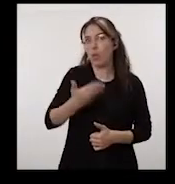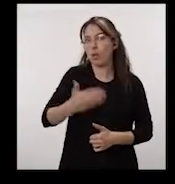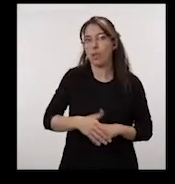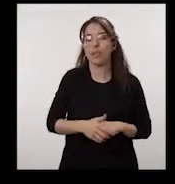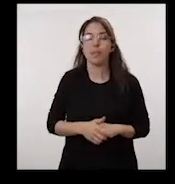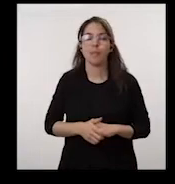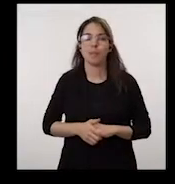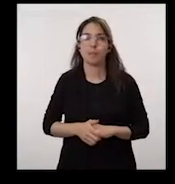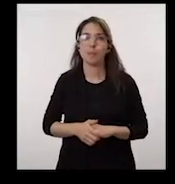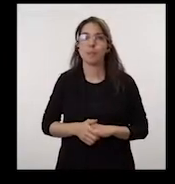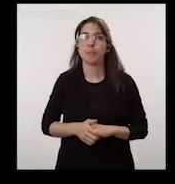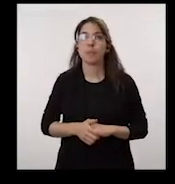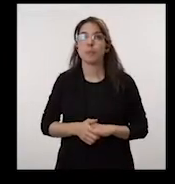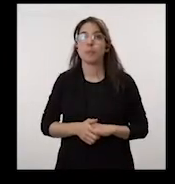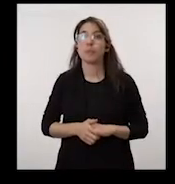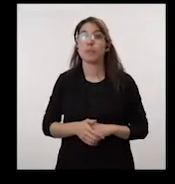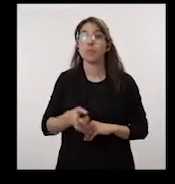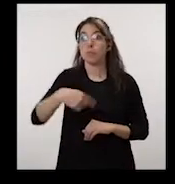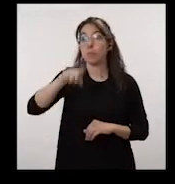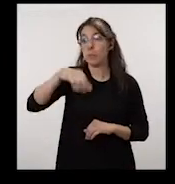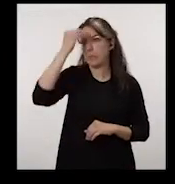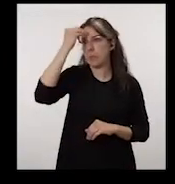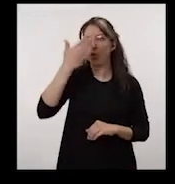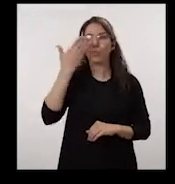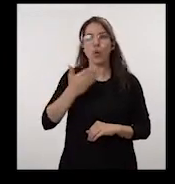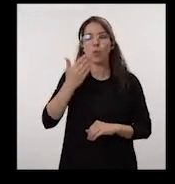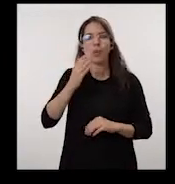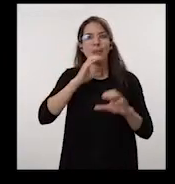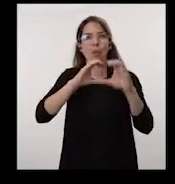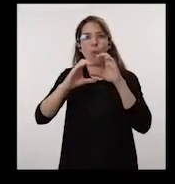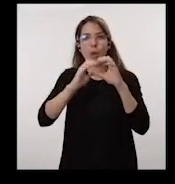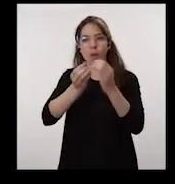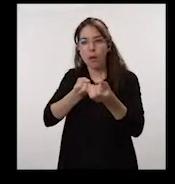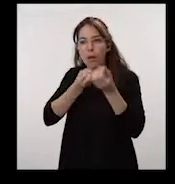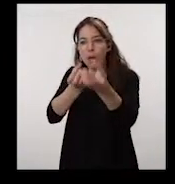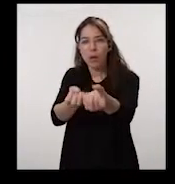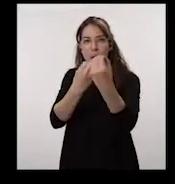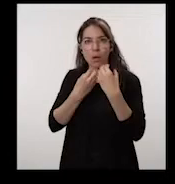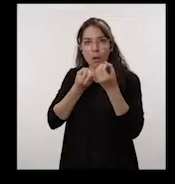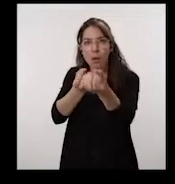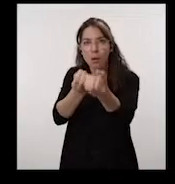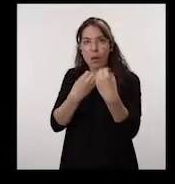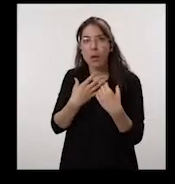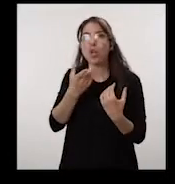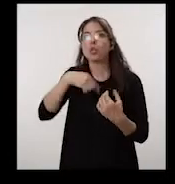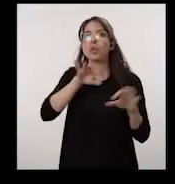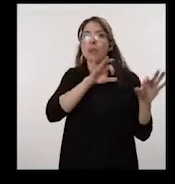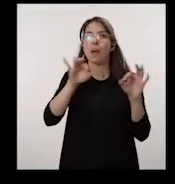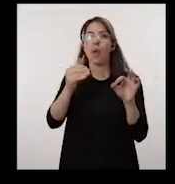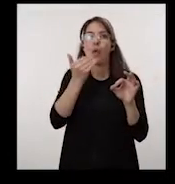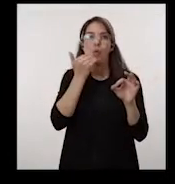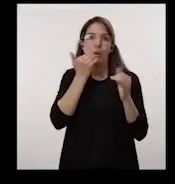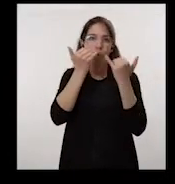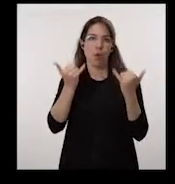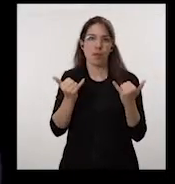clave el canal bidireccional hemos habilitado una dirección de correo electrónico a la que poder dirigir todas